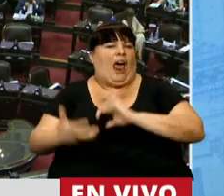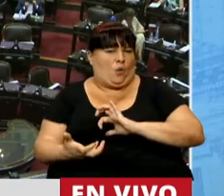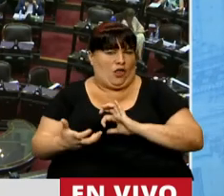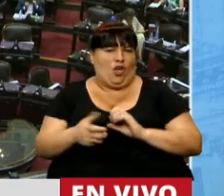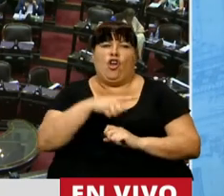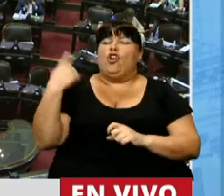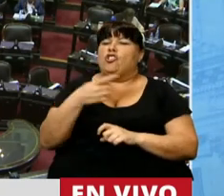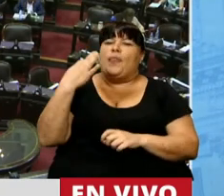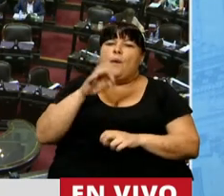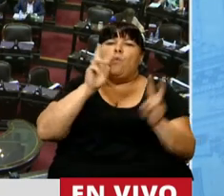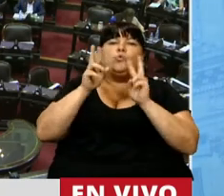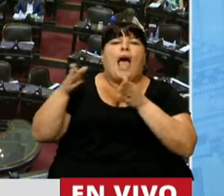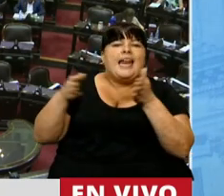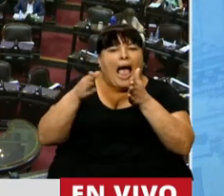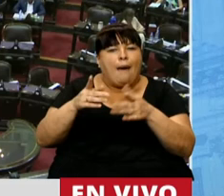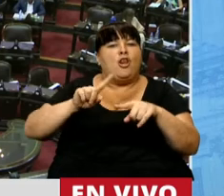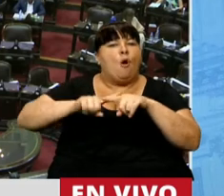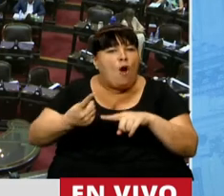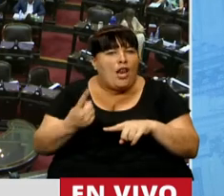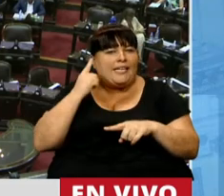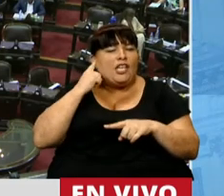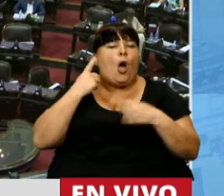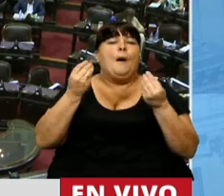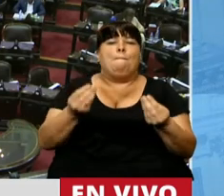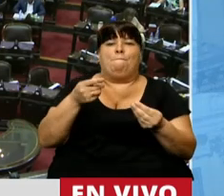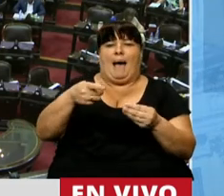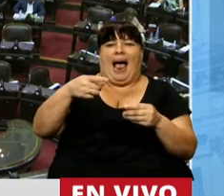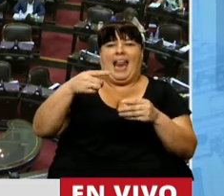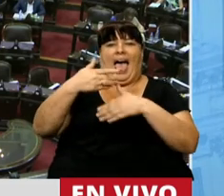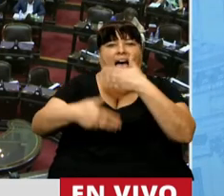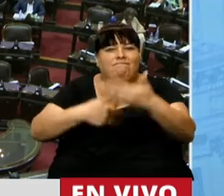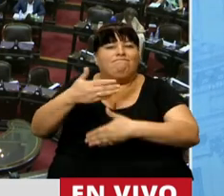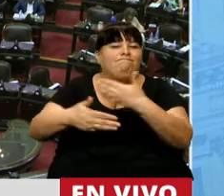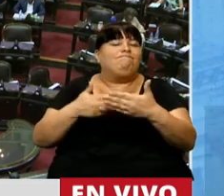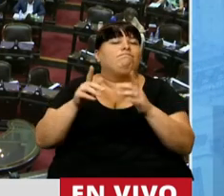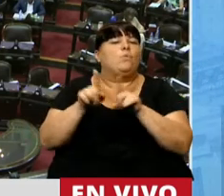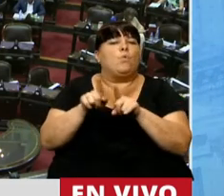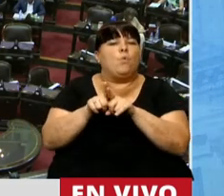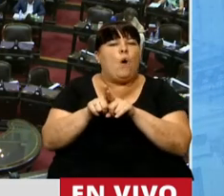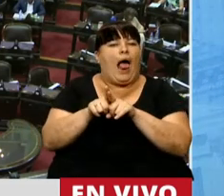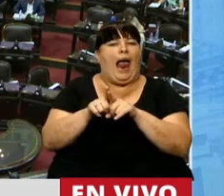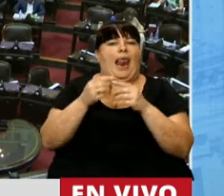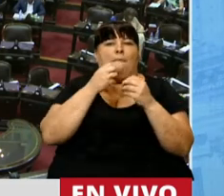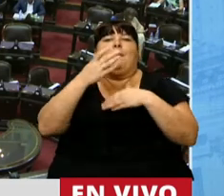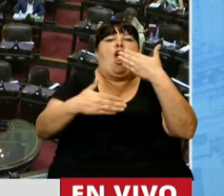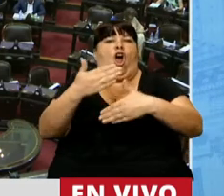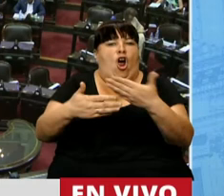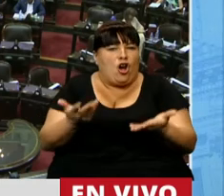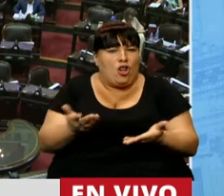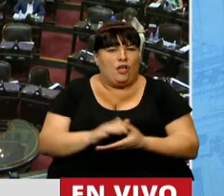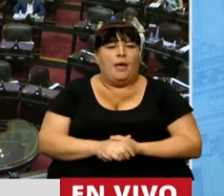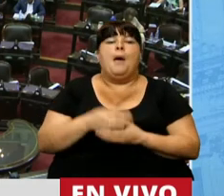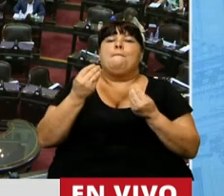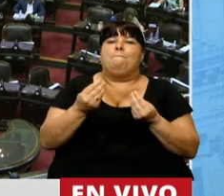y nosotros tenemos que encontrar un camino político que permita que ese péndulo sea constructivo, que